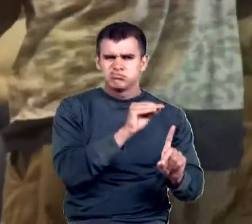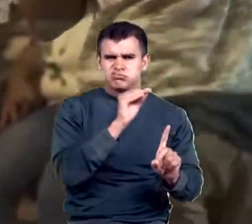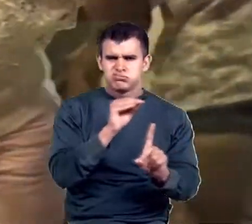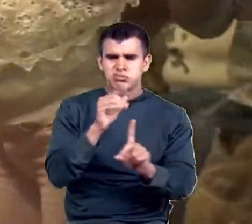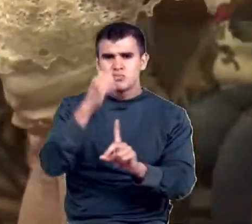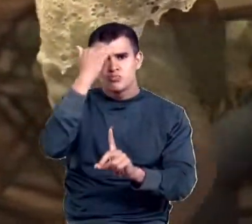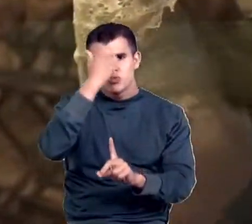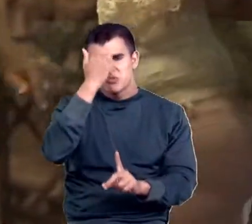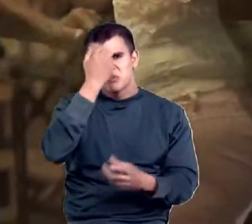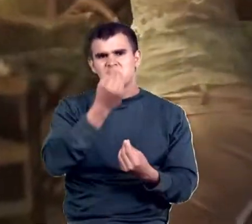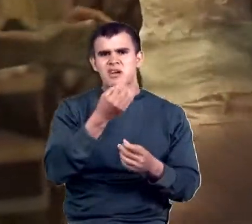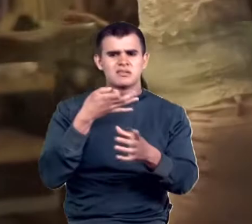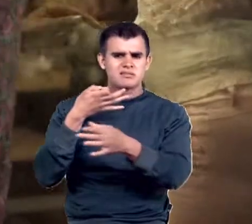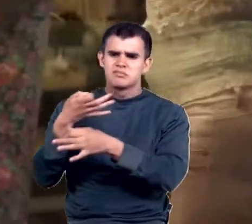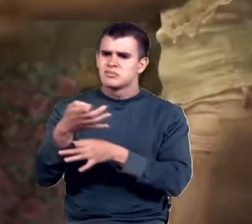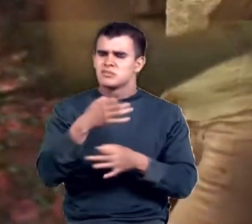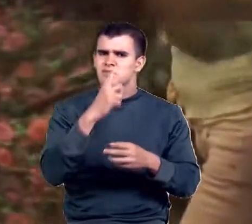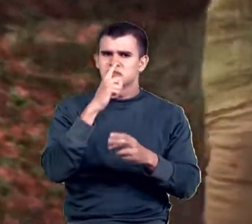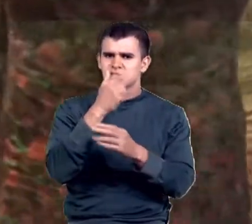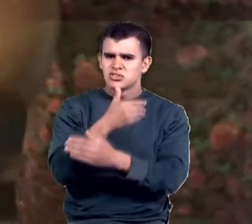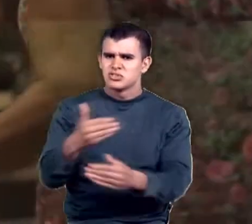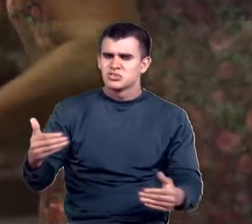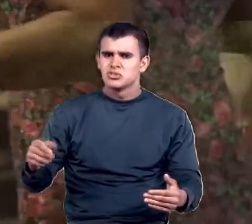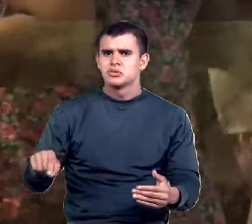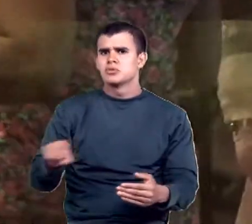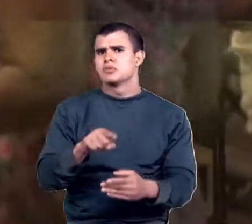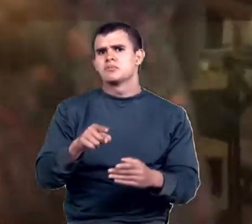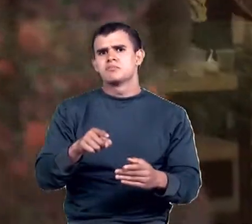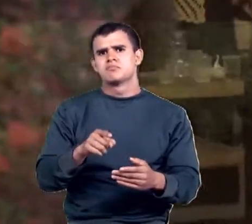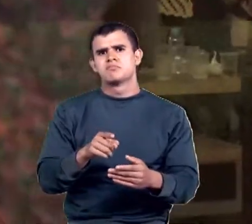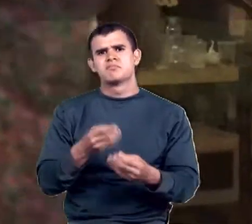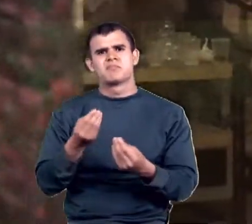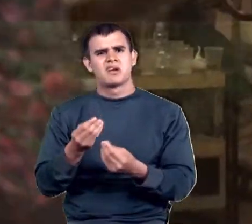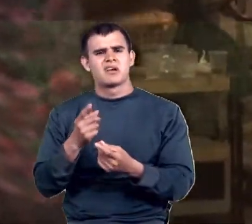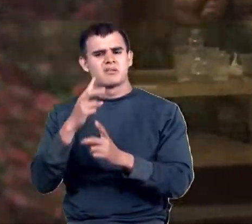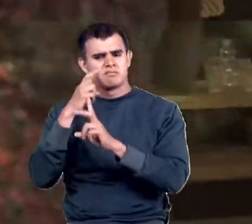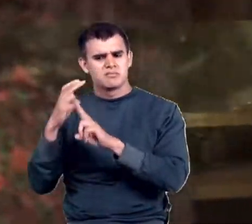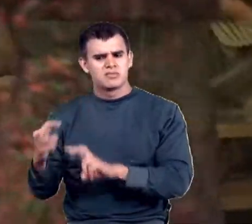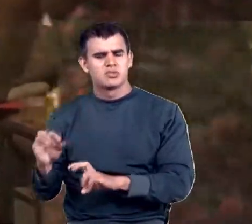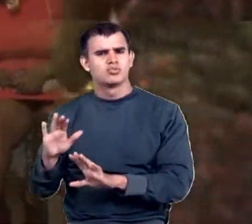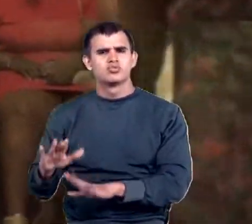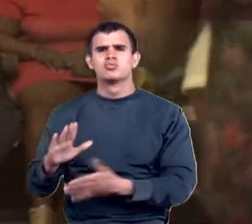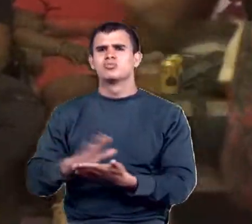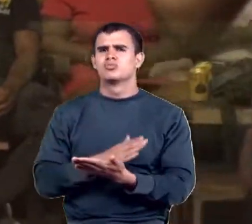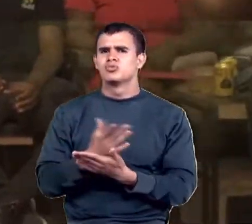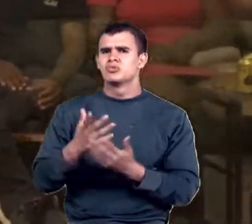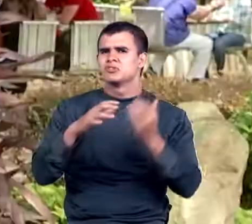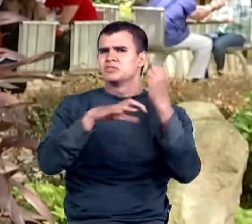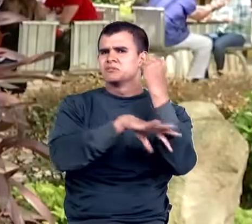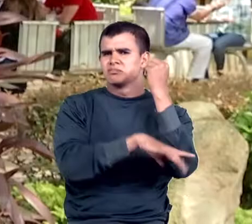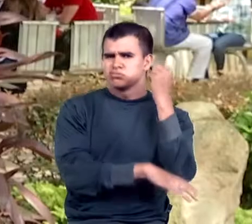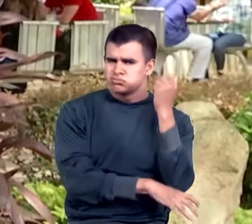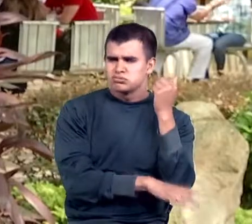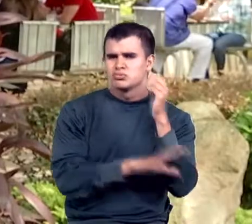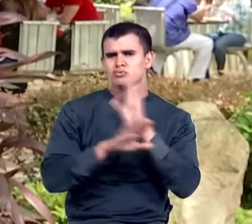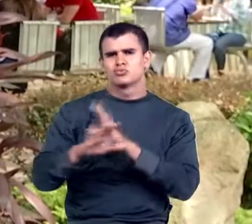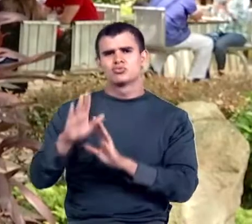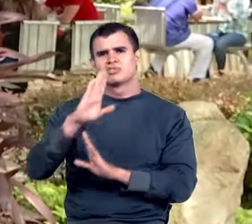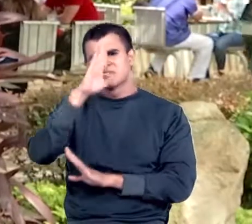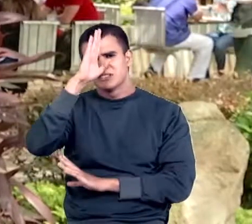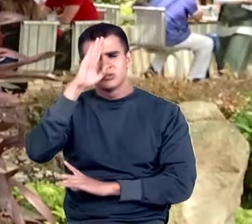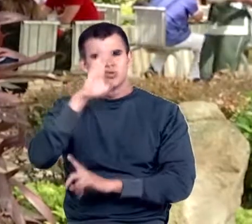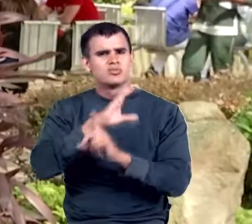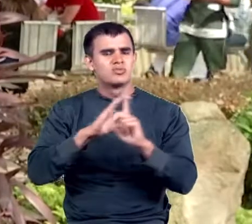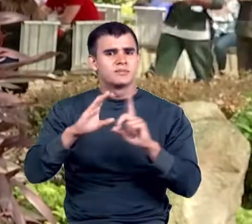que de la universidad, de los colegios, pues que impongan a los niños, los manden a investigar sobre nuestra música, nuestras